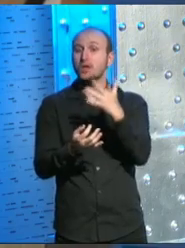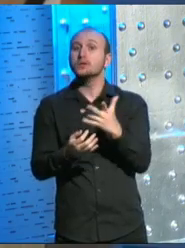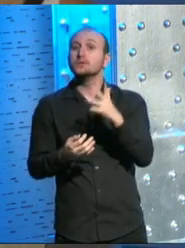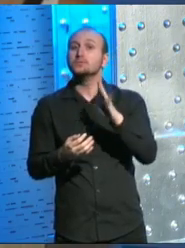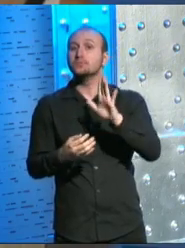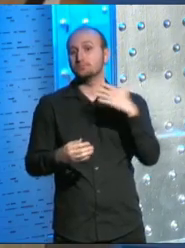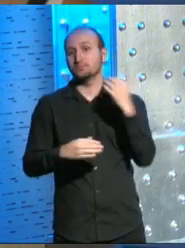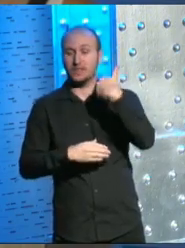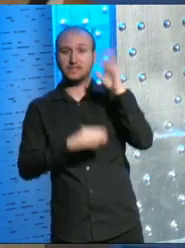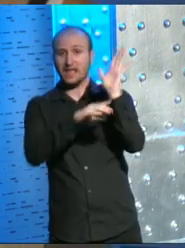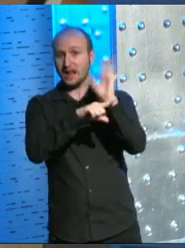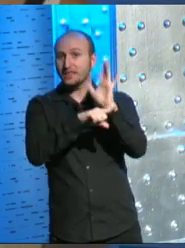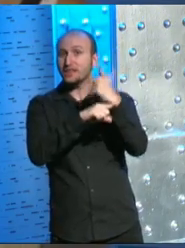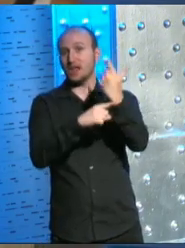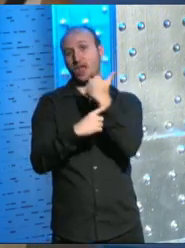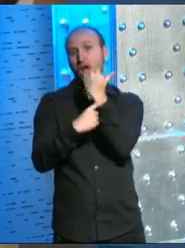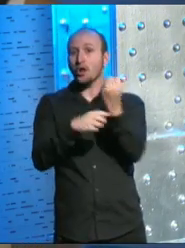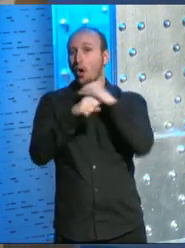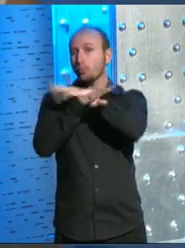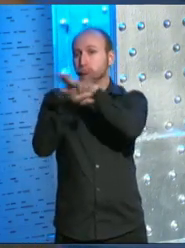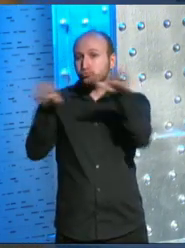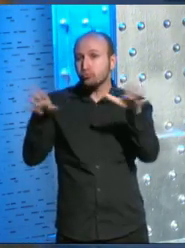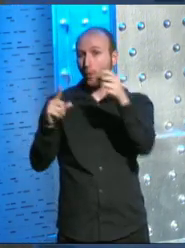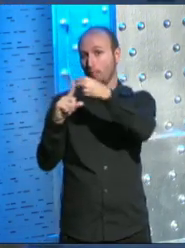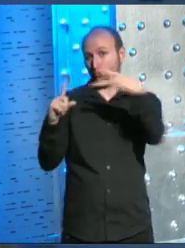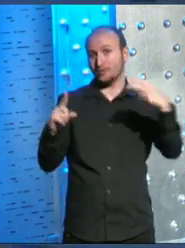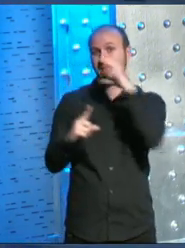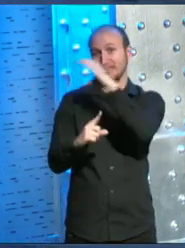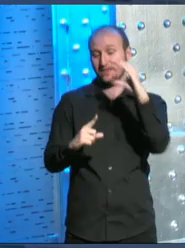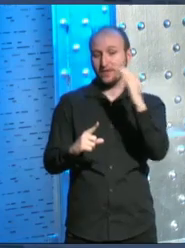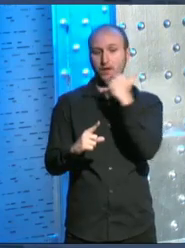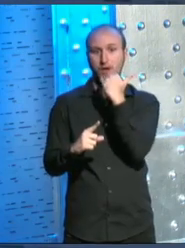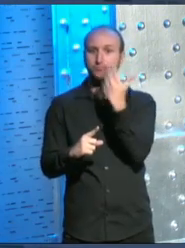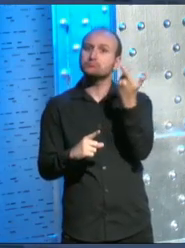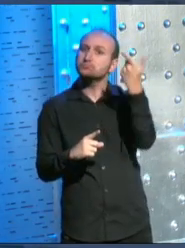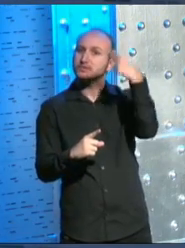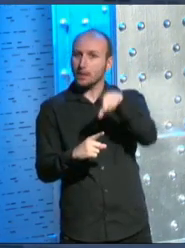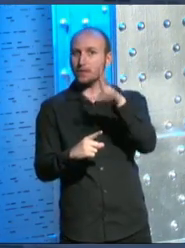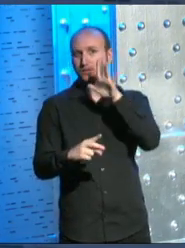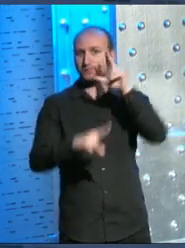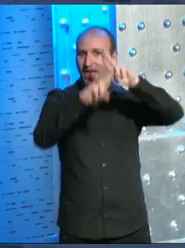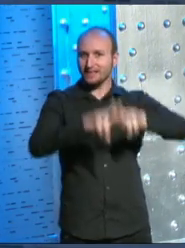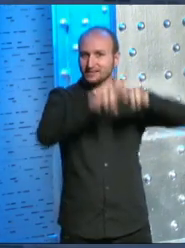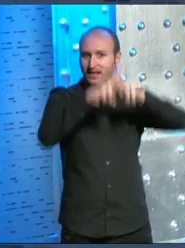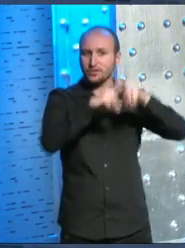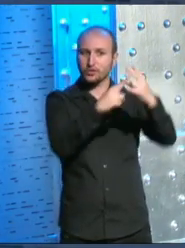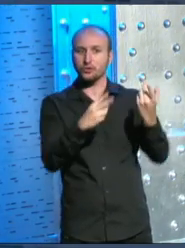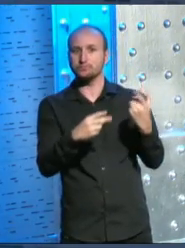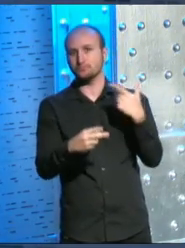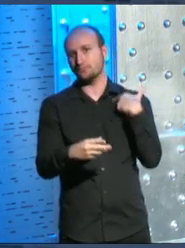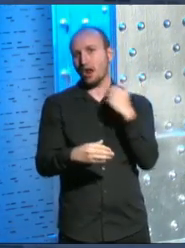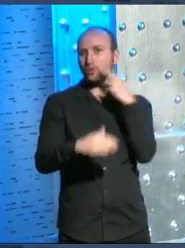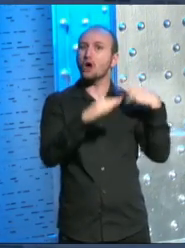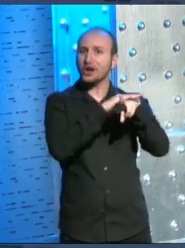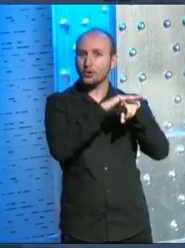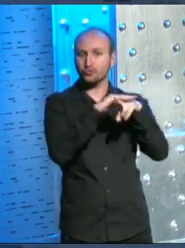del cine como medio de divulgación científica, pero también como instrumento para la investigación, ¿no? Sin más, decirle